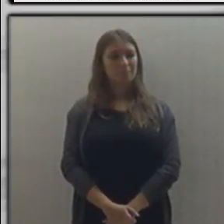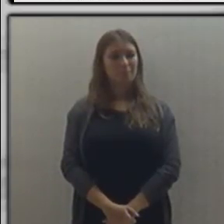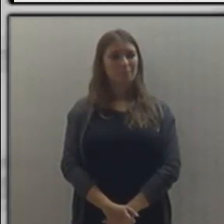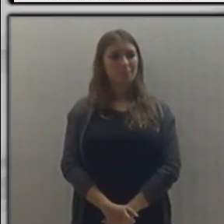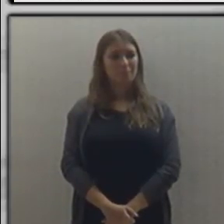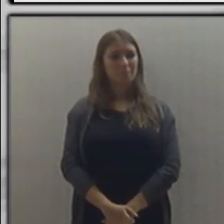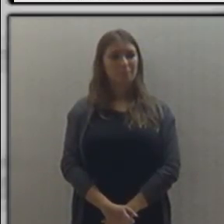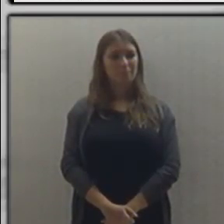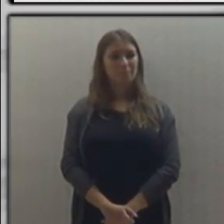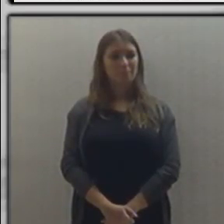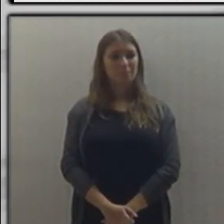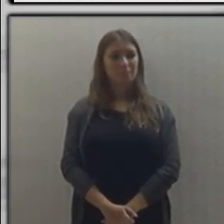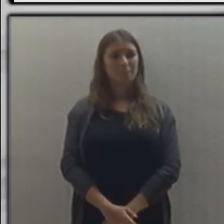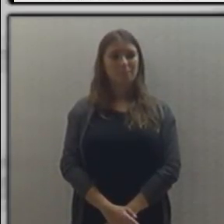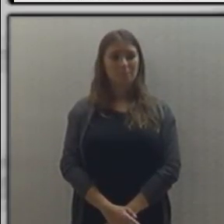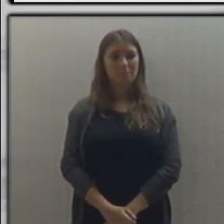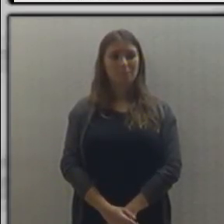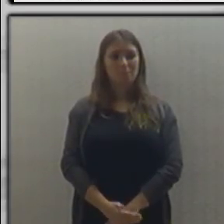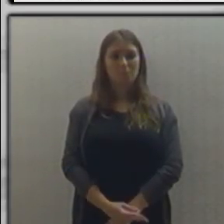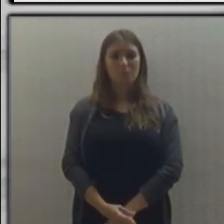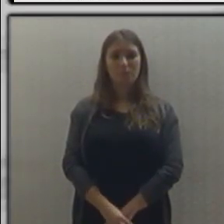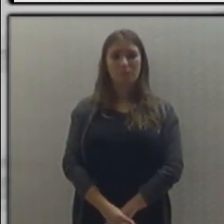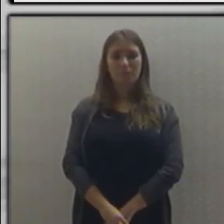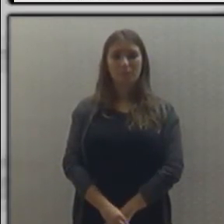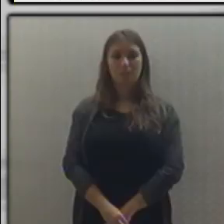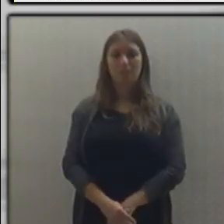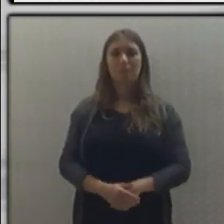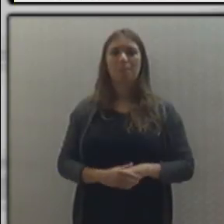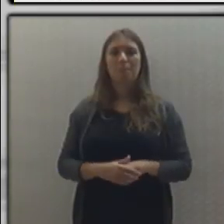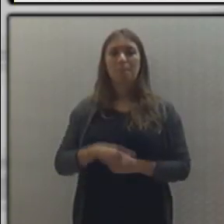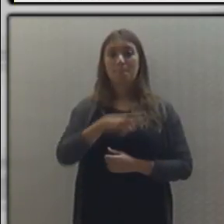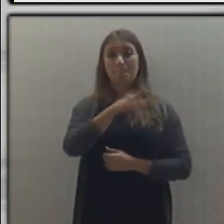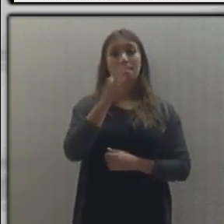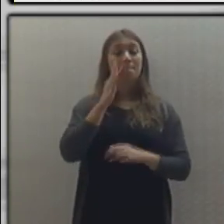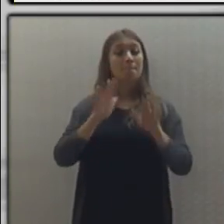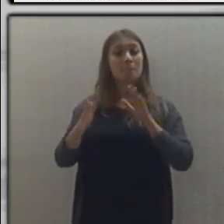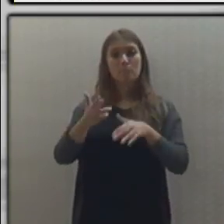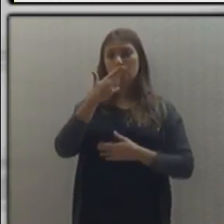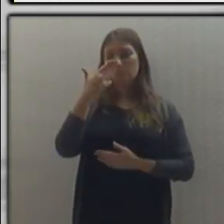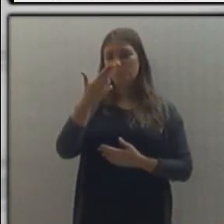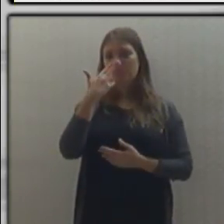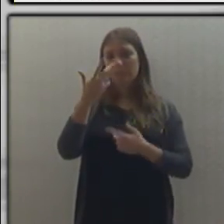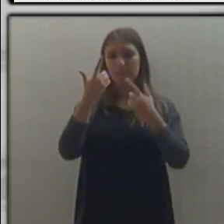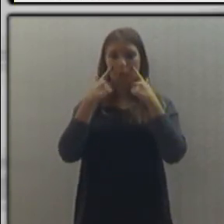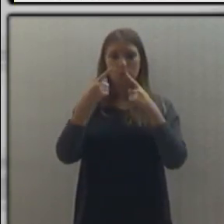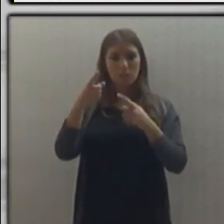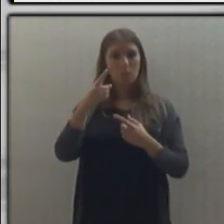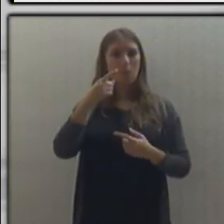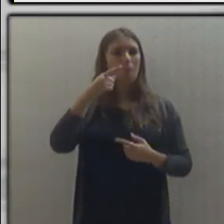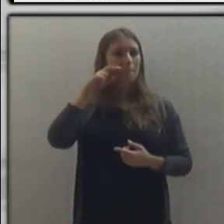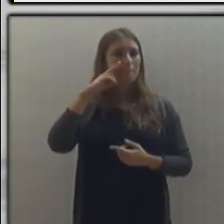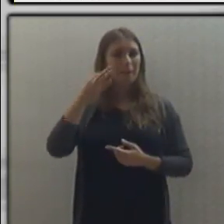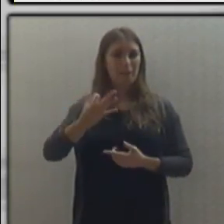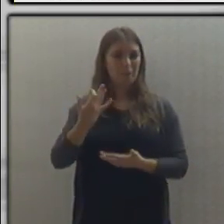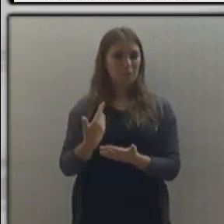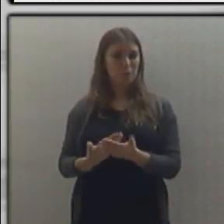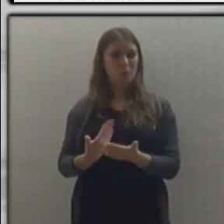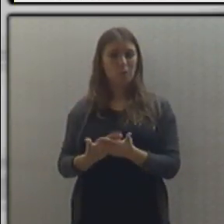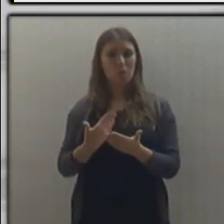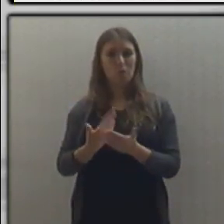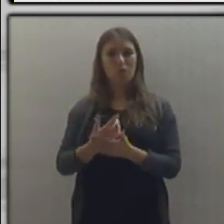Muchas gracias a los dos. Yo creo que han sido dos visiones muy interesantes, una desde la experiencia práctica y otra desde